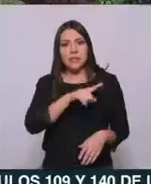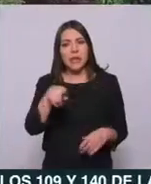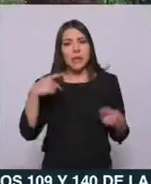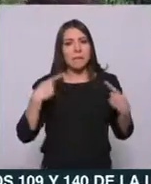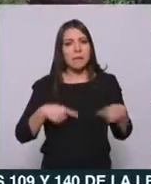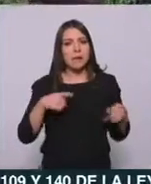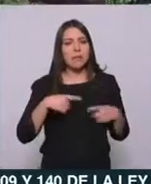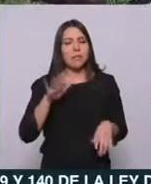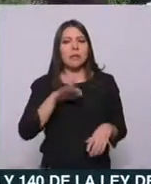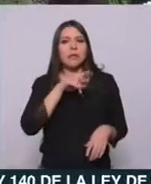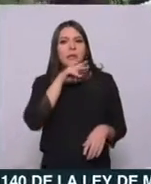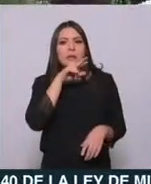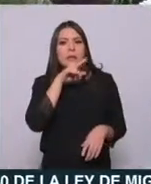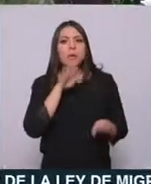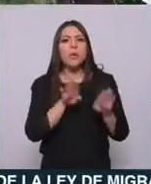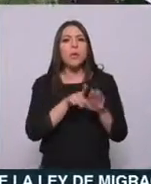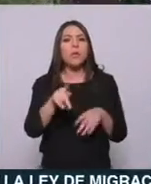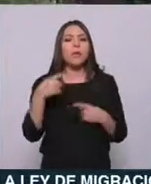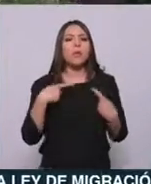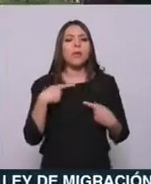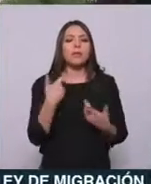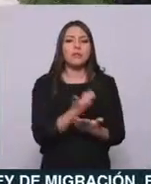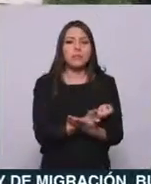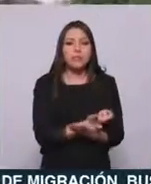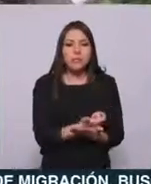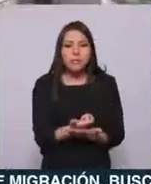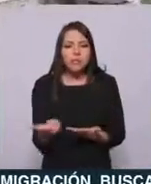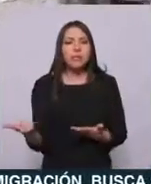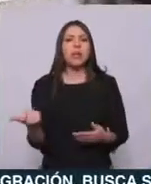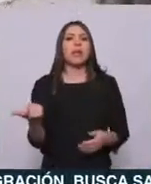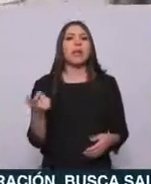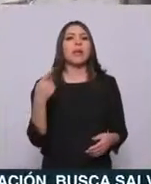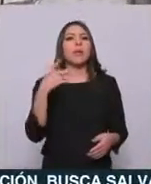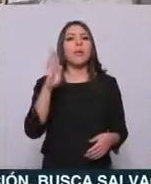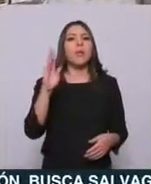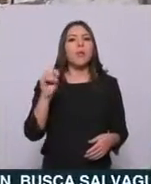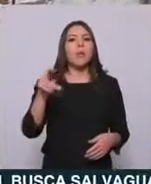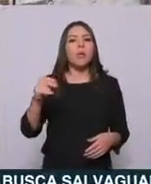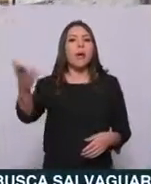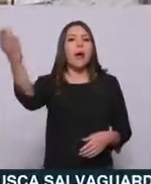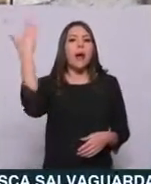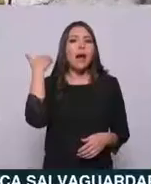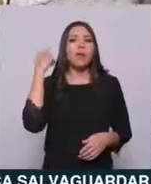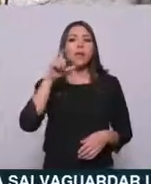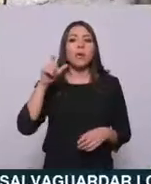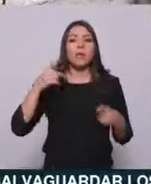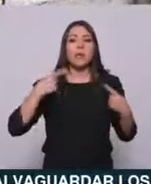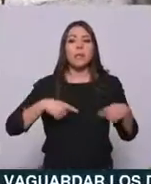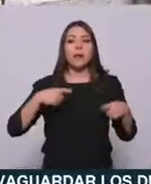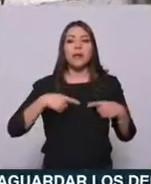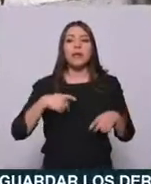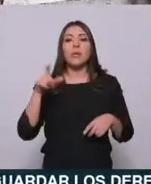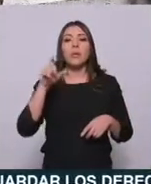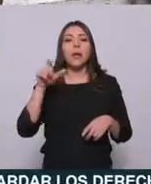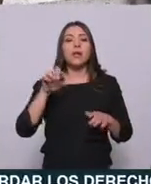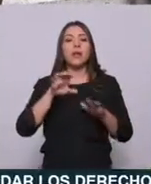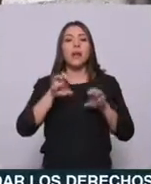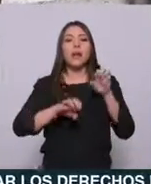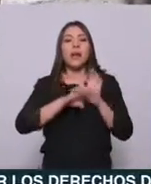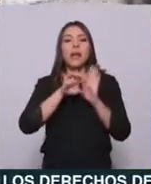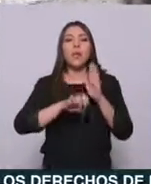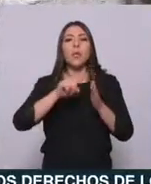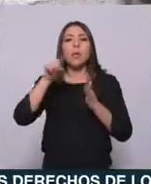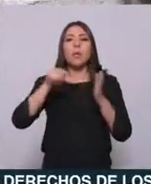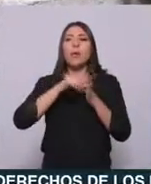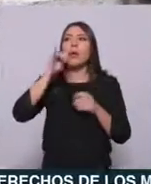términos del salario, de su bono. Se comenta que antes había apoyo para traslado, por ejemplo, quienes estaban estacionados en algún otro